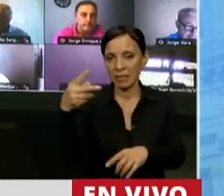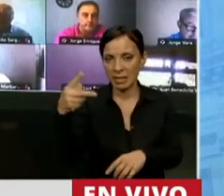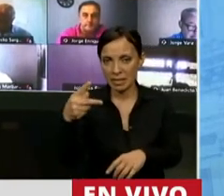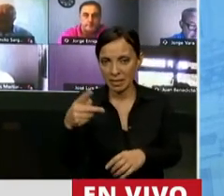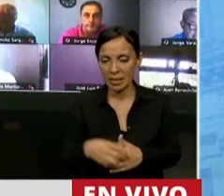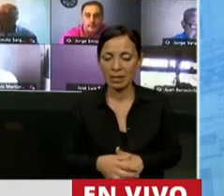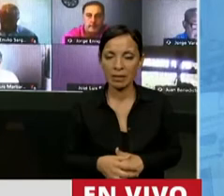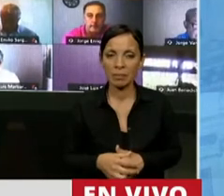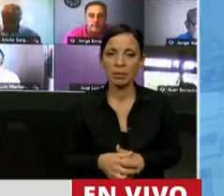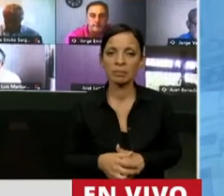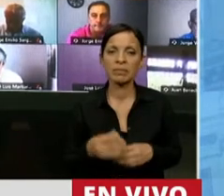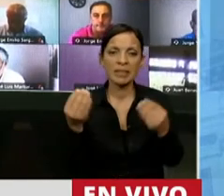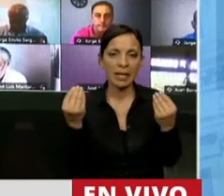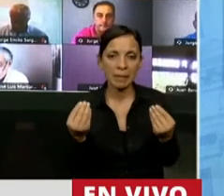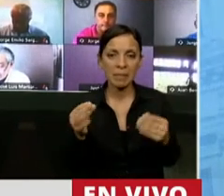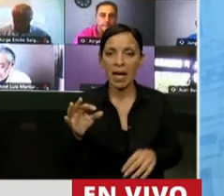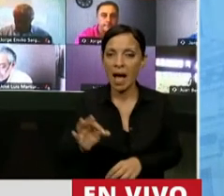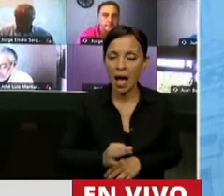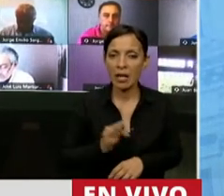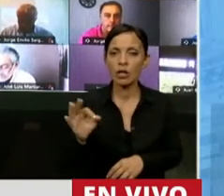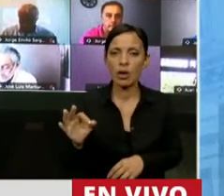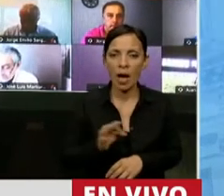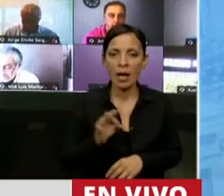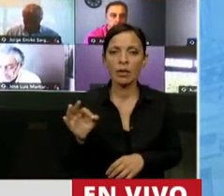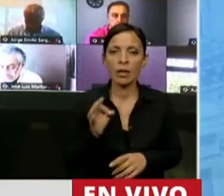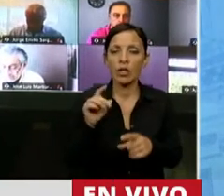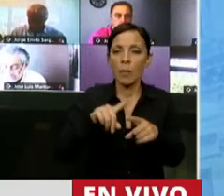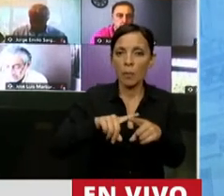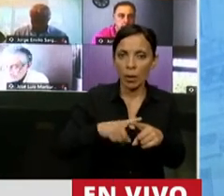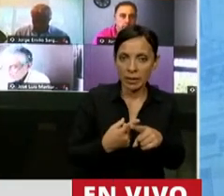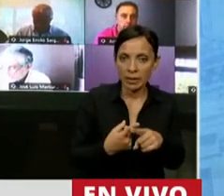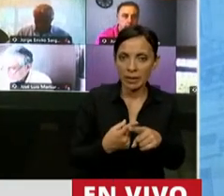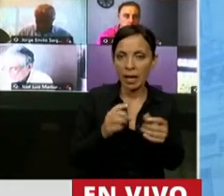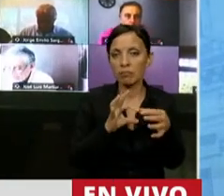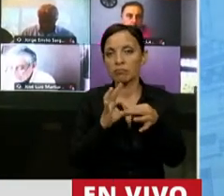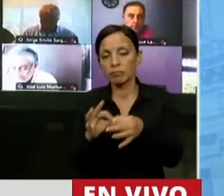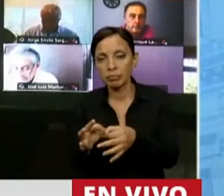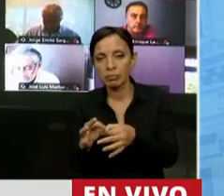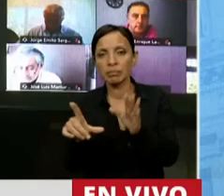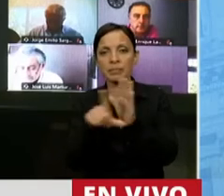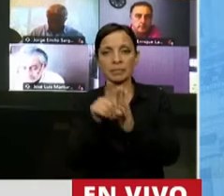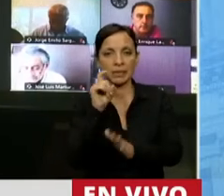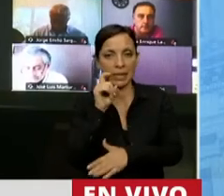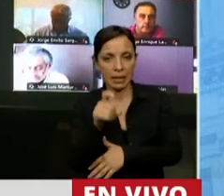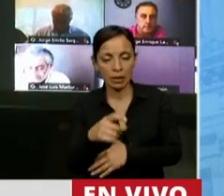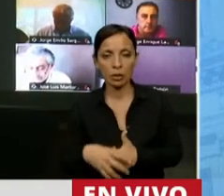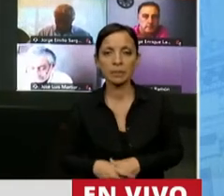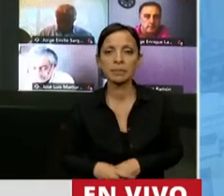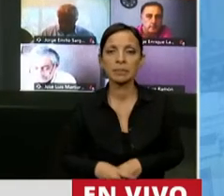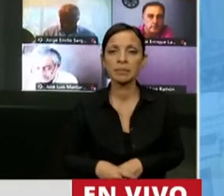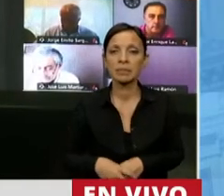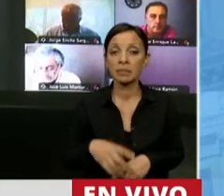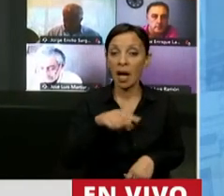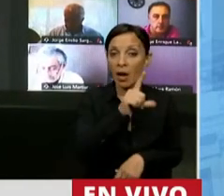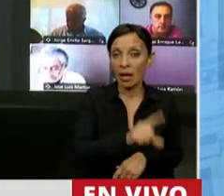Han asociado durante años la política al delito. Y lo que está esperando